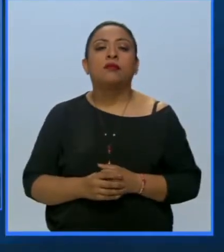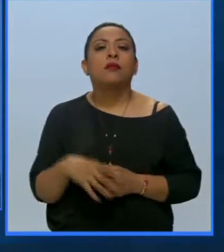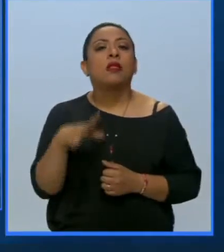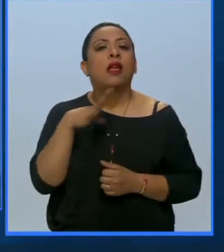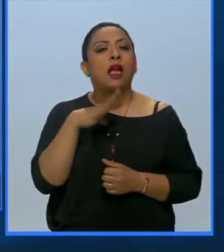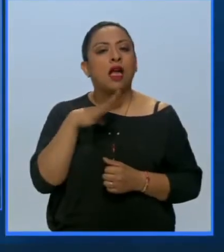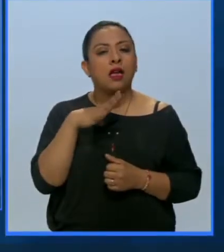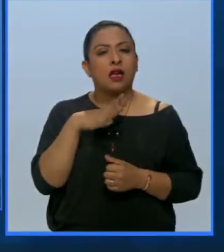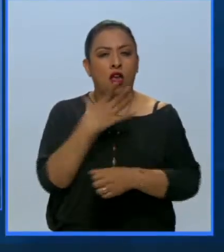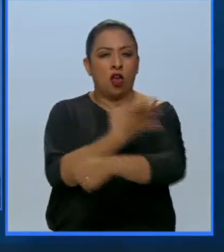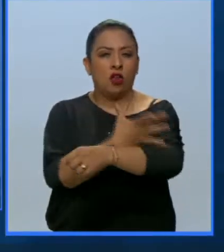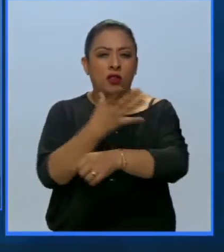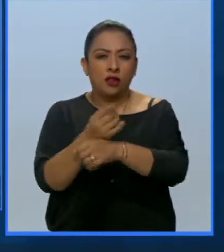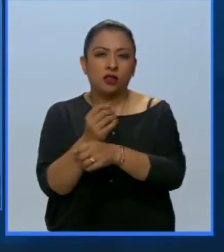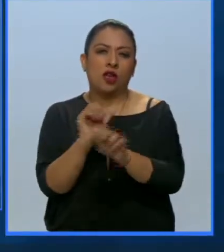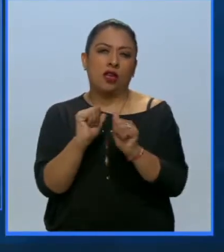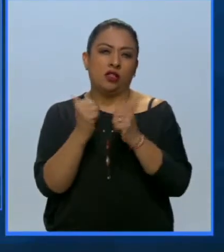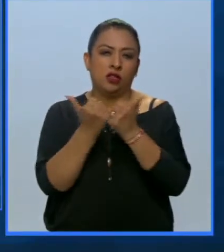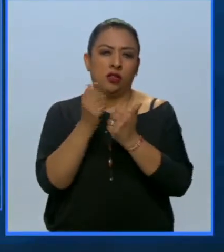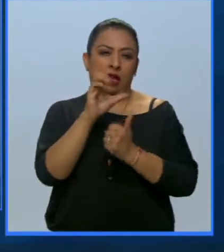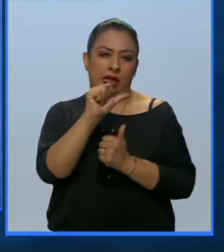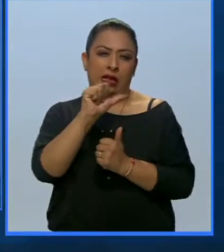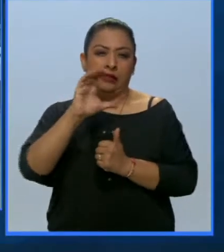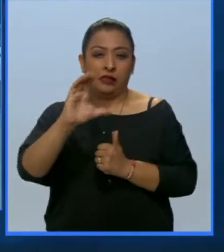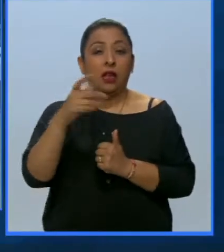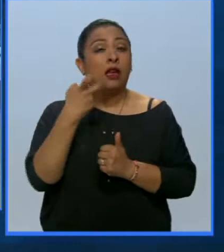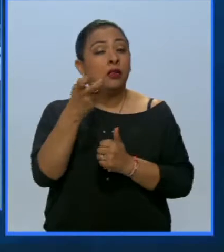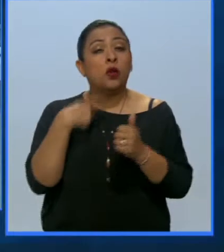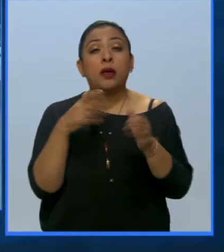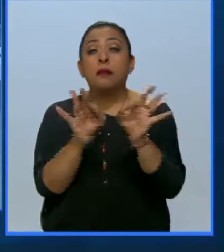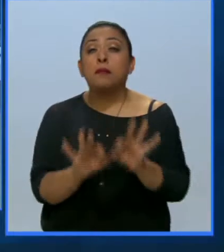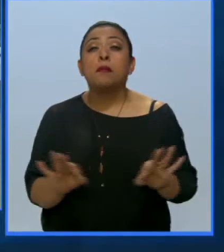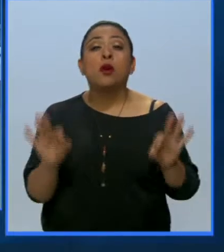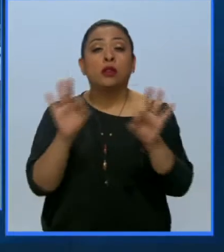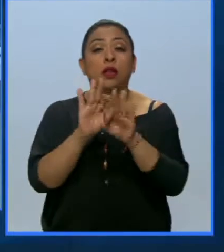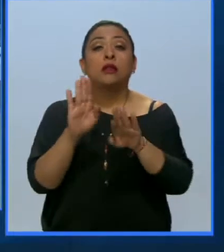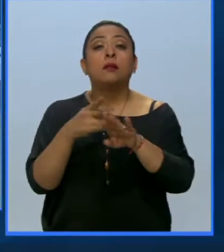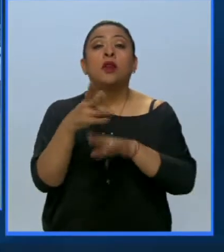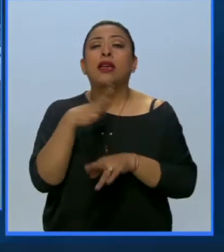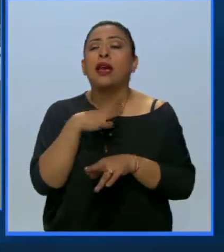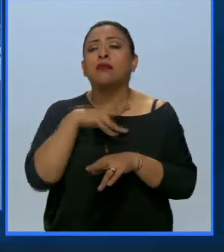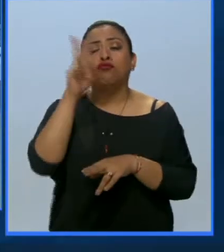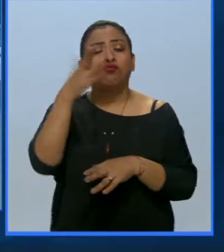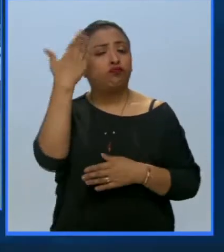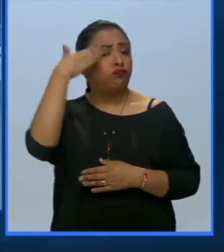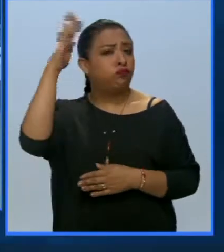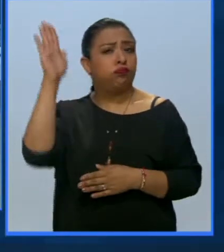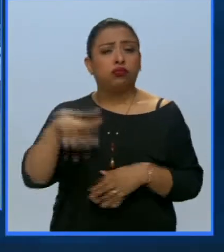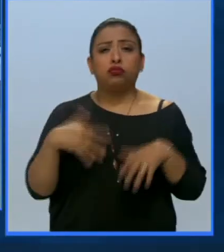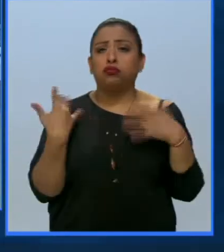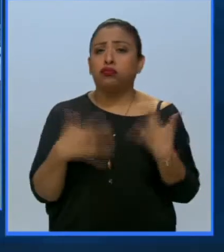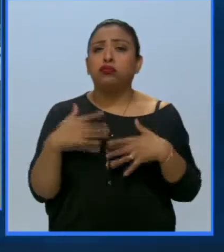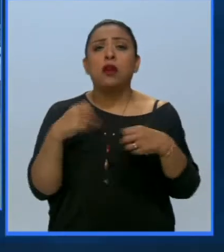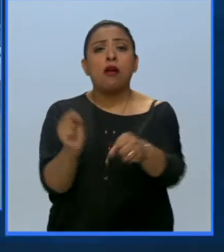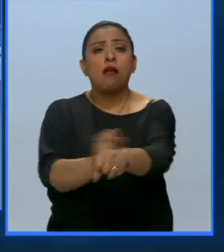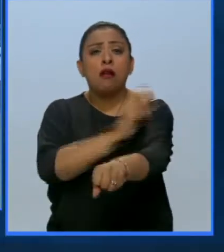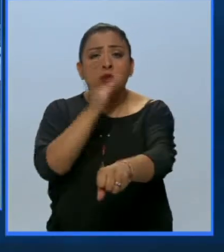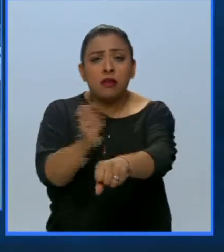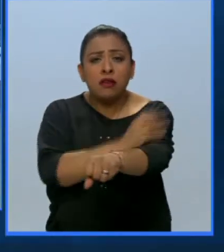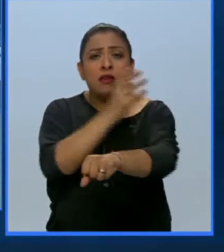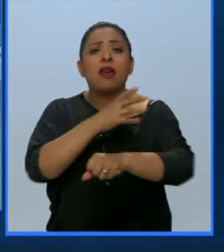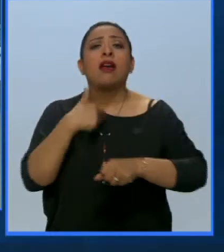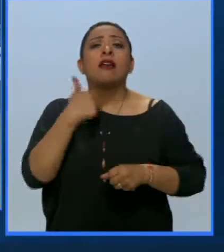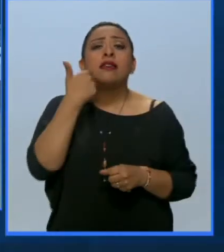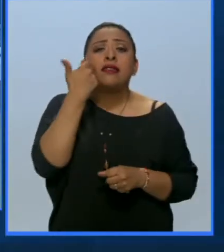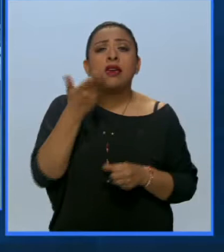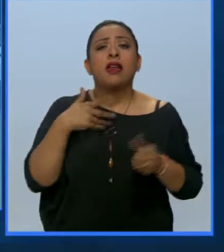una parte de coordinación entre la sociedad civil, que esa es muy importante, porque hay muchísimo talento, muchísima energía social, muchas ganas